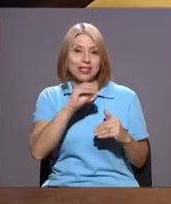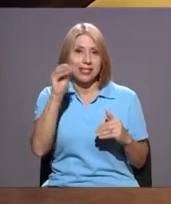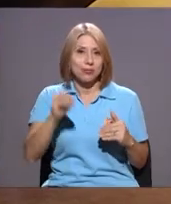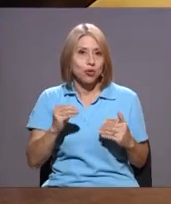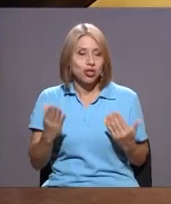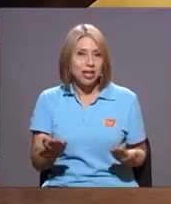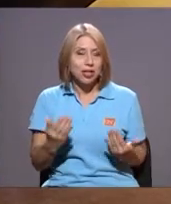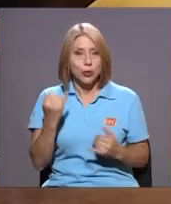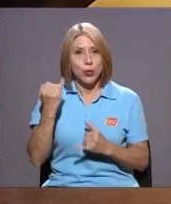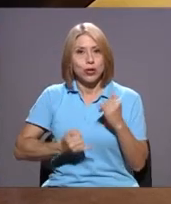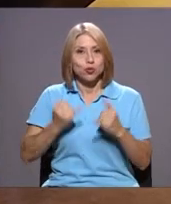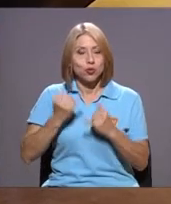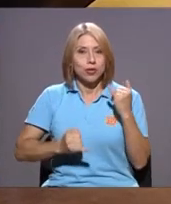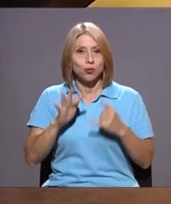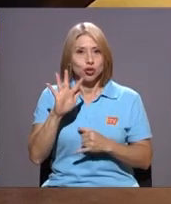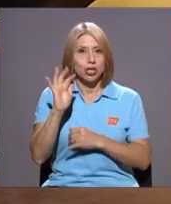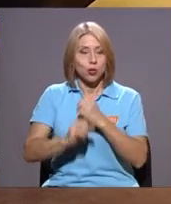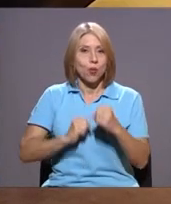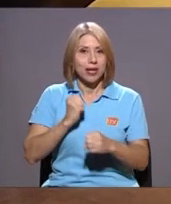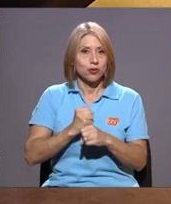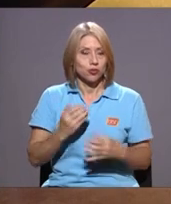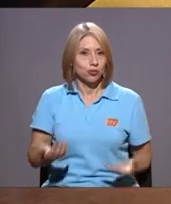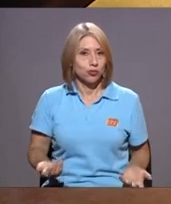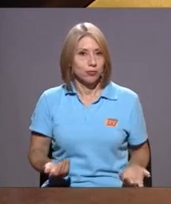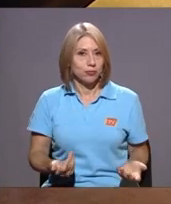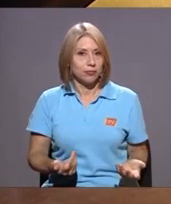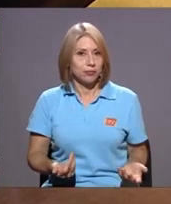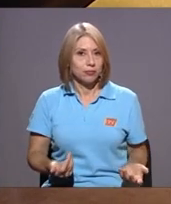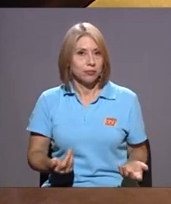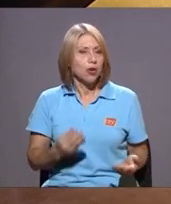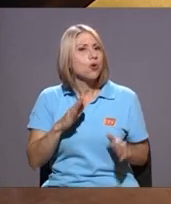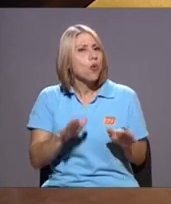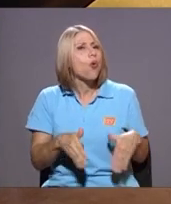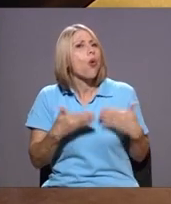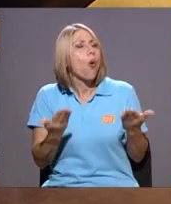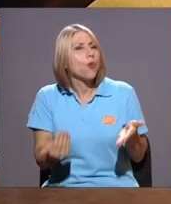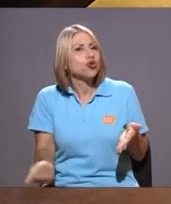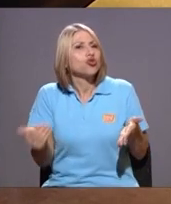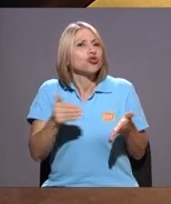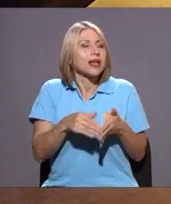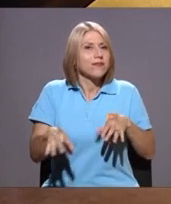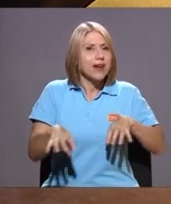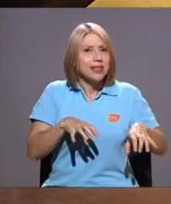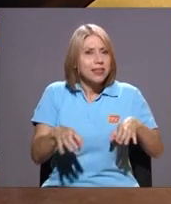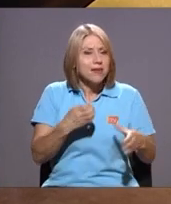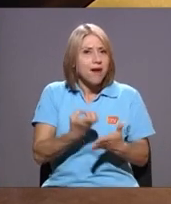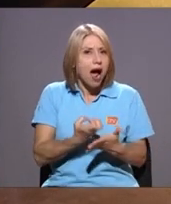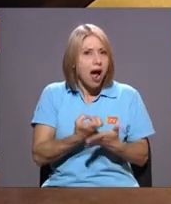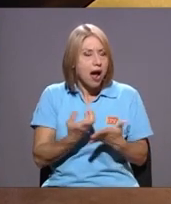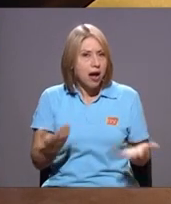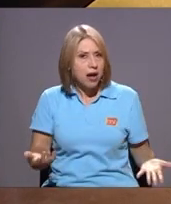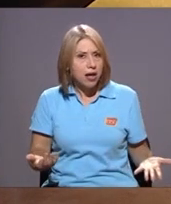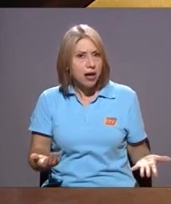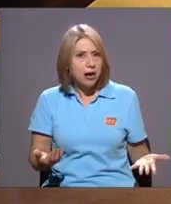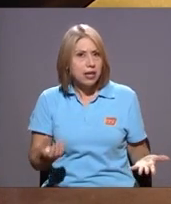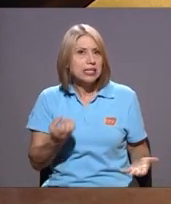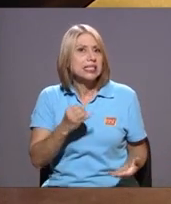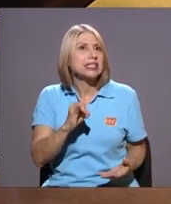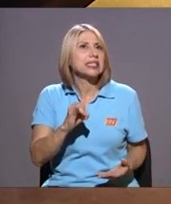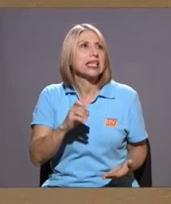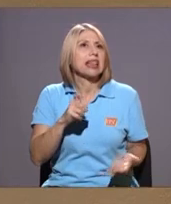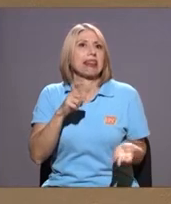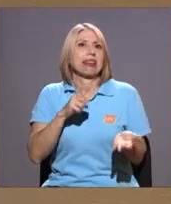en los últimos cinco años cómo es que se reactiva sí y debe